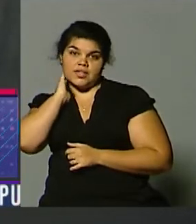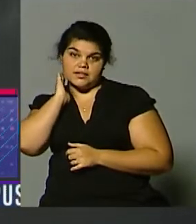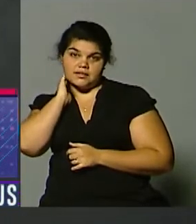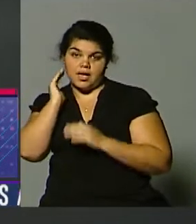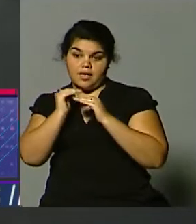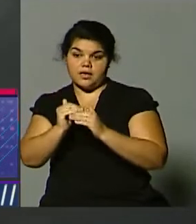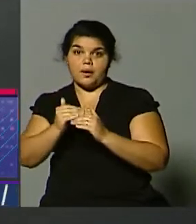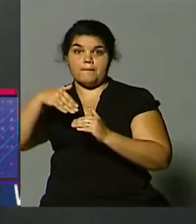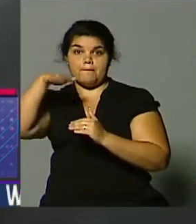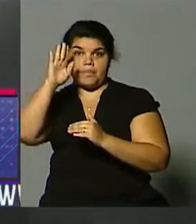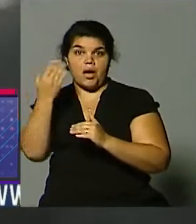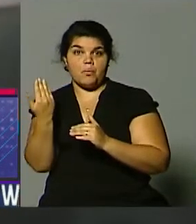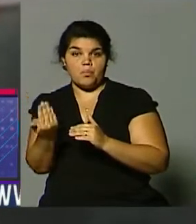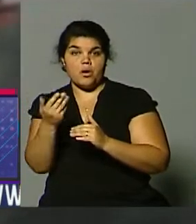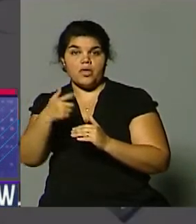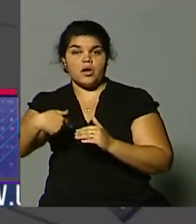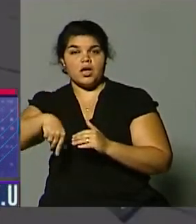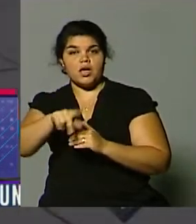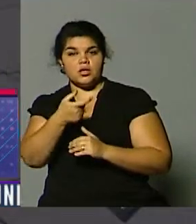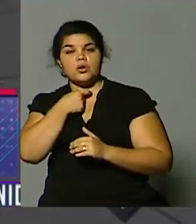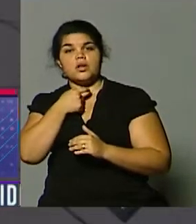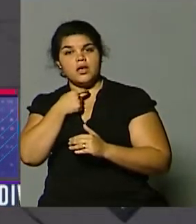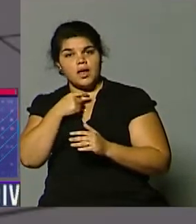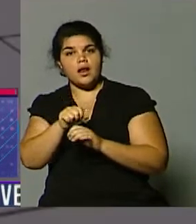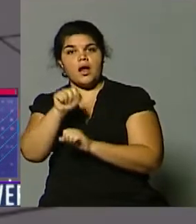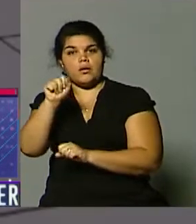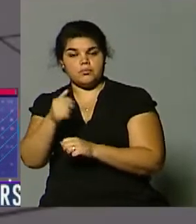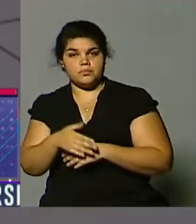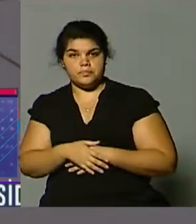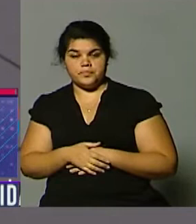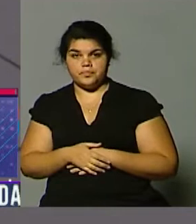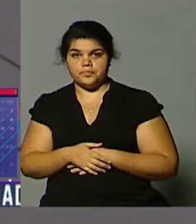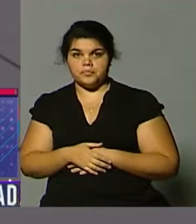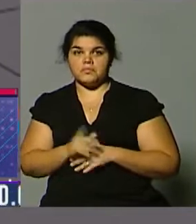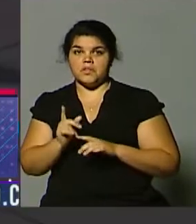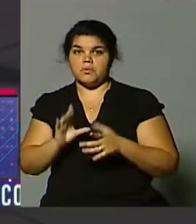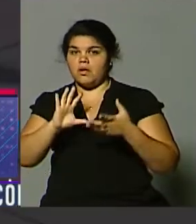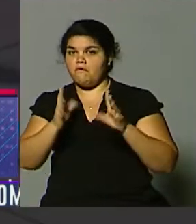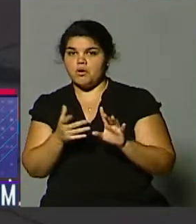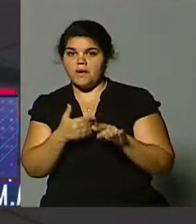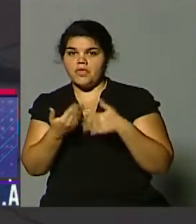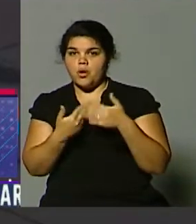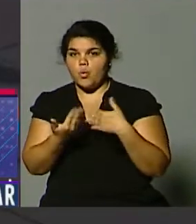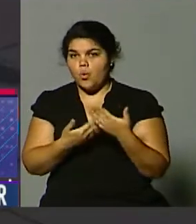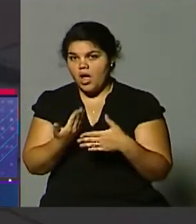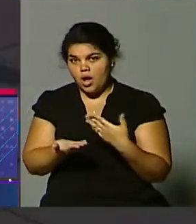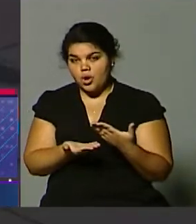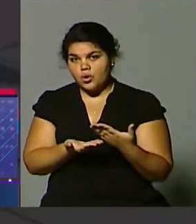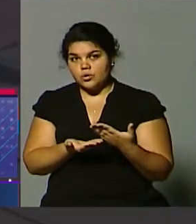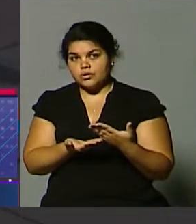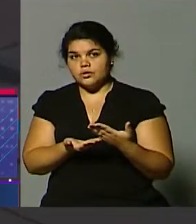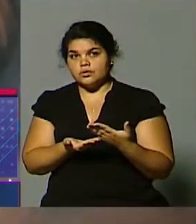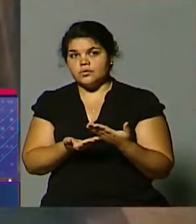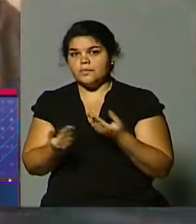en sistematizar su formación. Entonces tiene ese componente lúdico, así está pensado, para